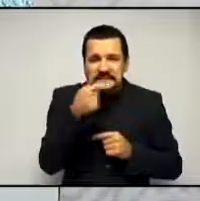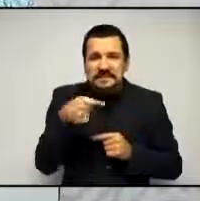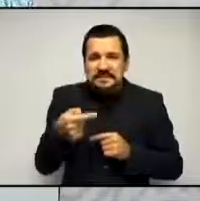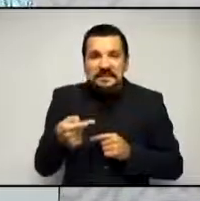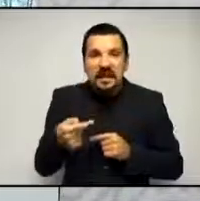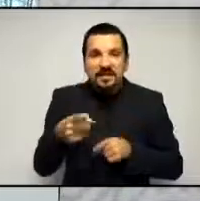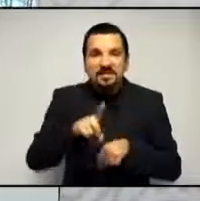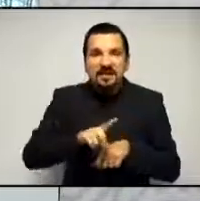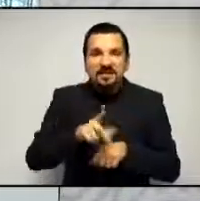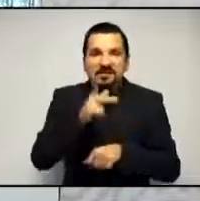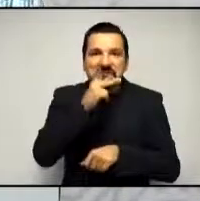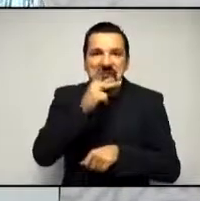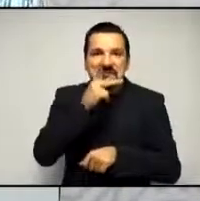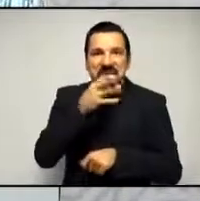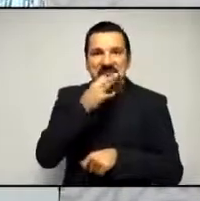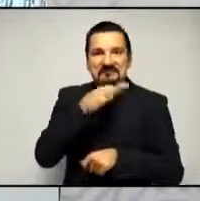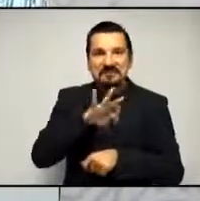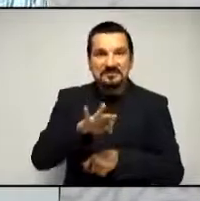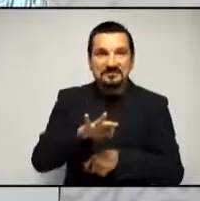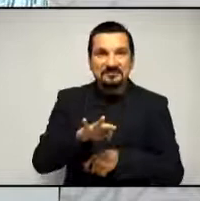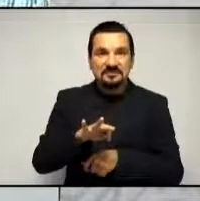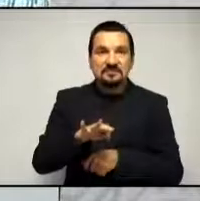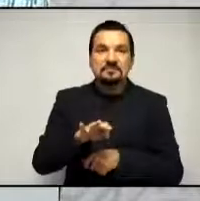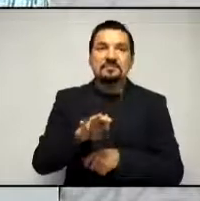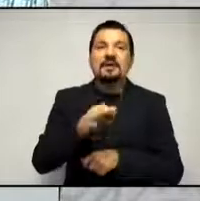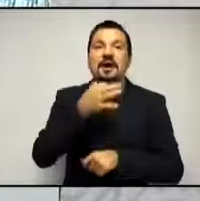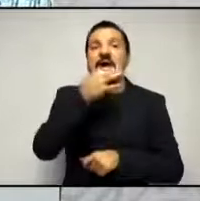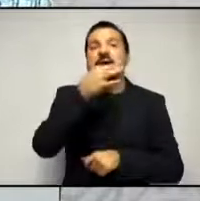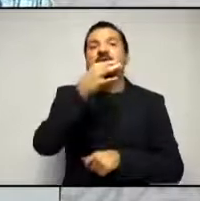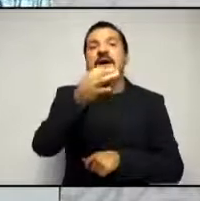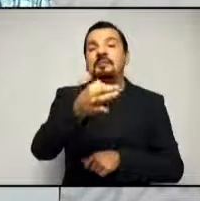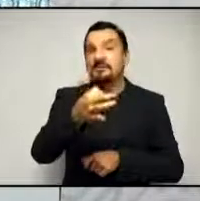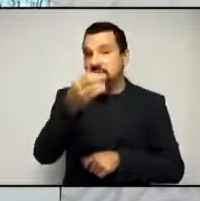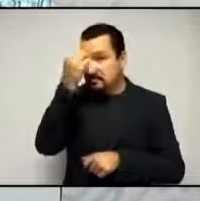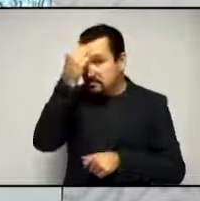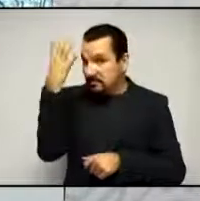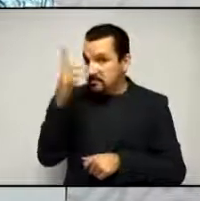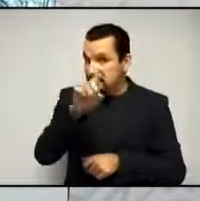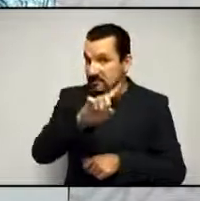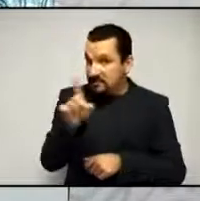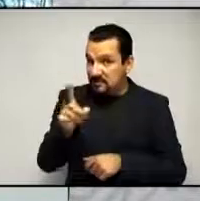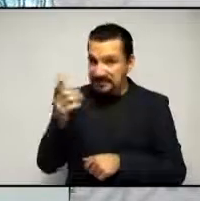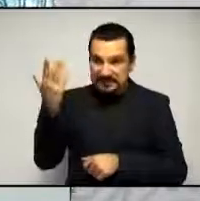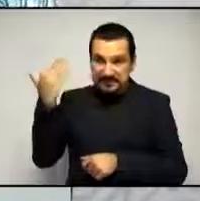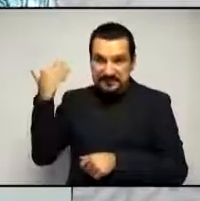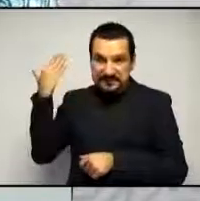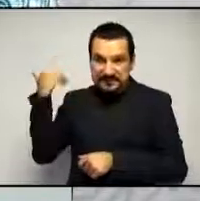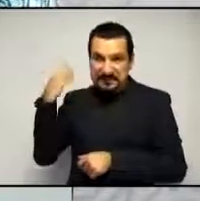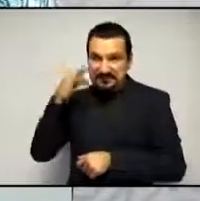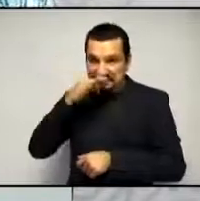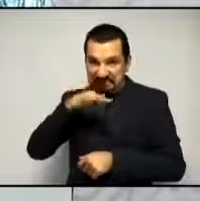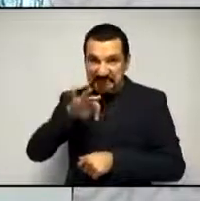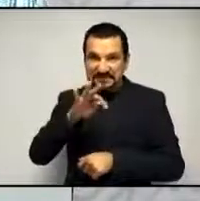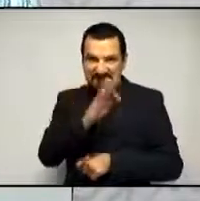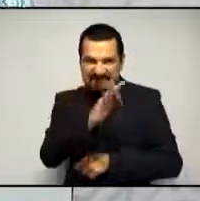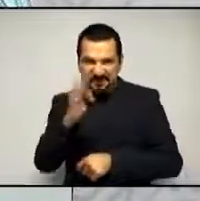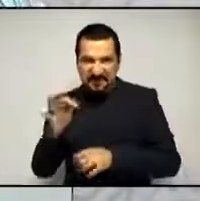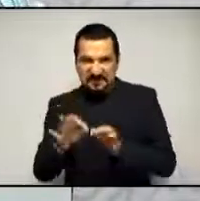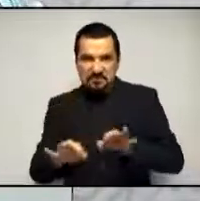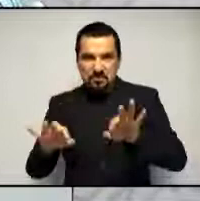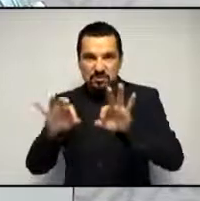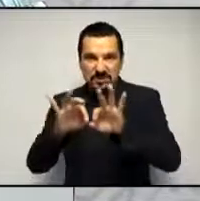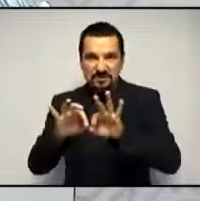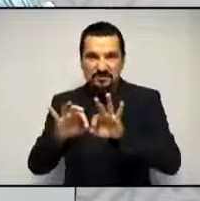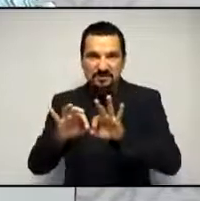padre les recuerdo que en las que los últimos festejos de fechas especiales